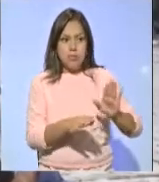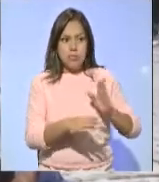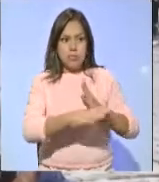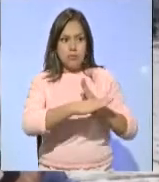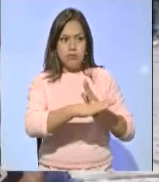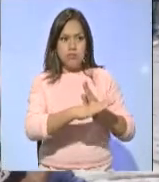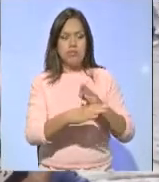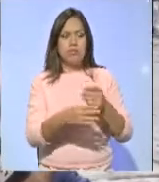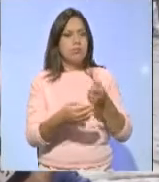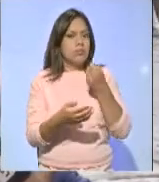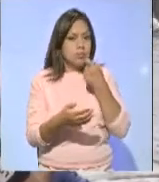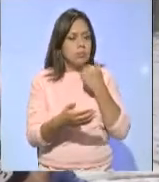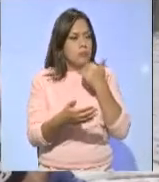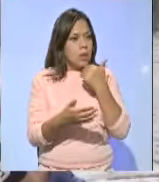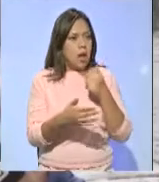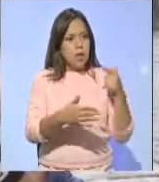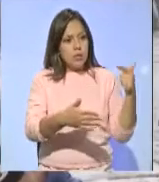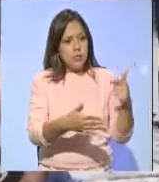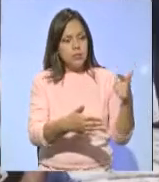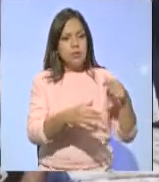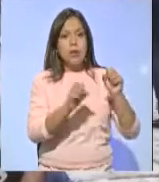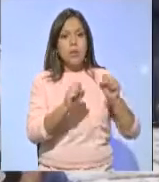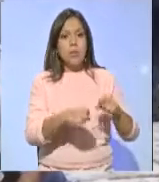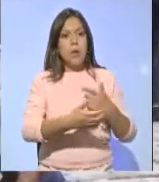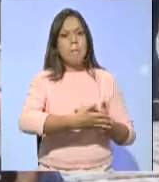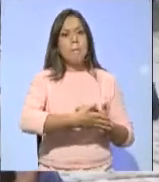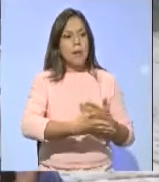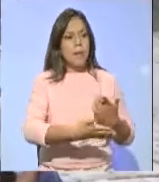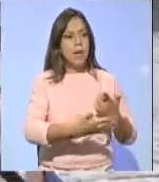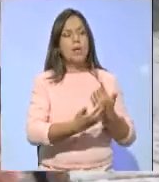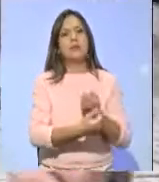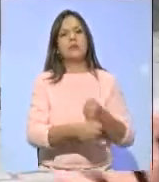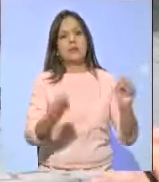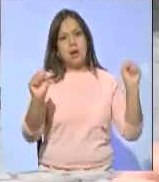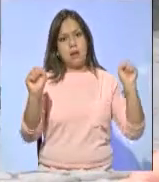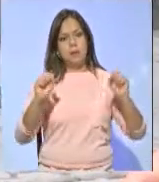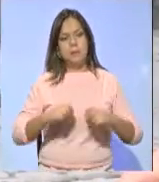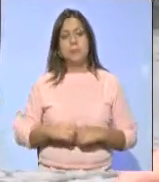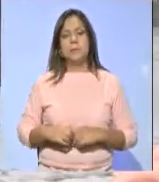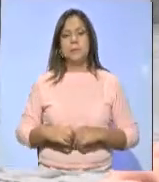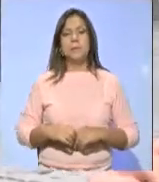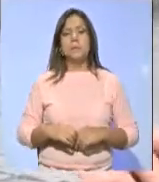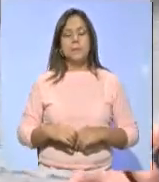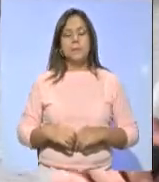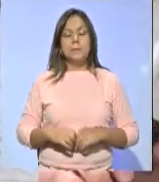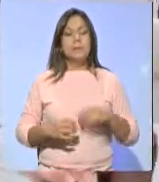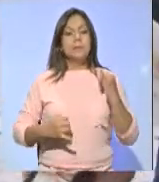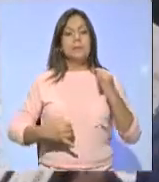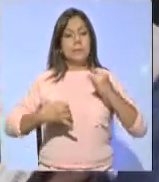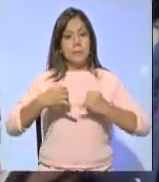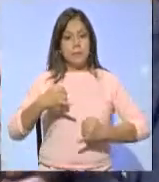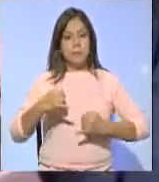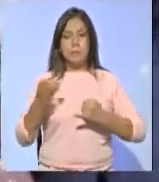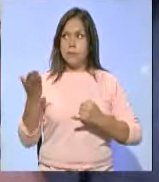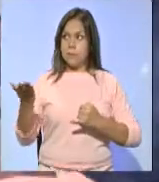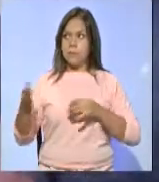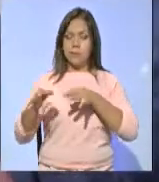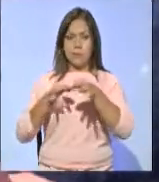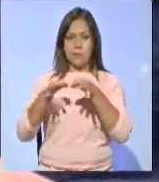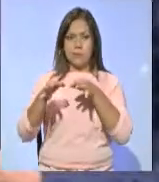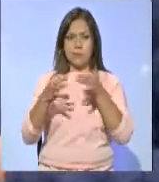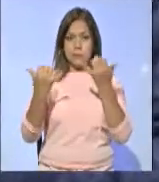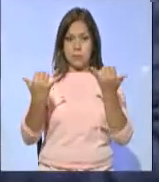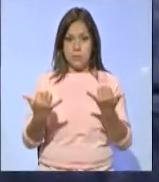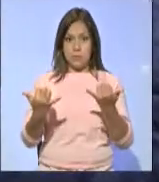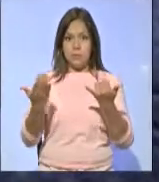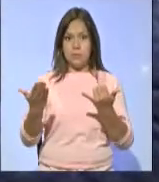garantizar la salud de la madre, sino también evitar que el niño nazca con VIH. En todo caso, solo para finalizar, Andrés, un poco también, el día de hoy